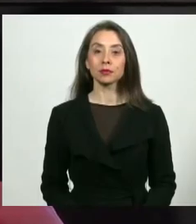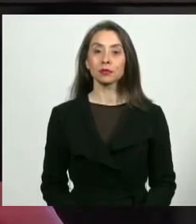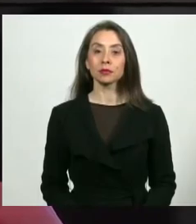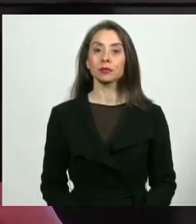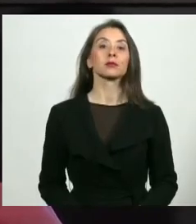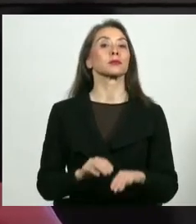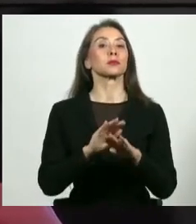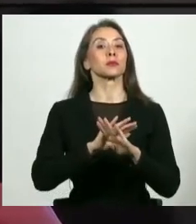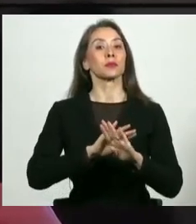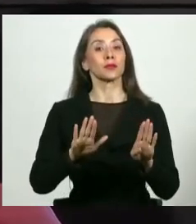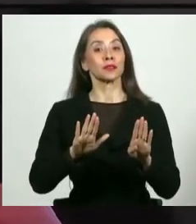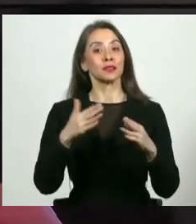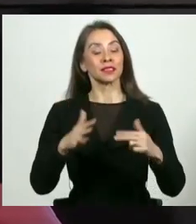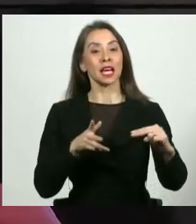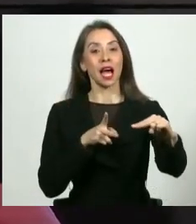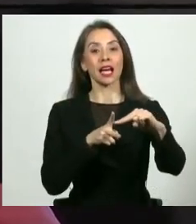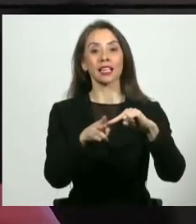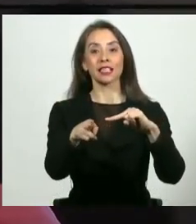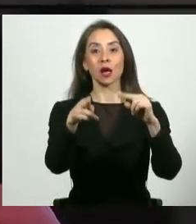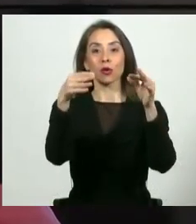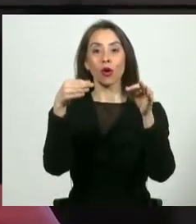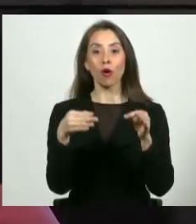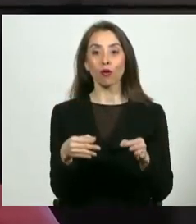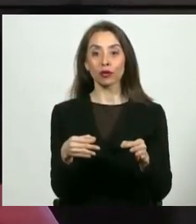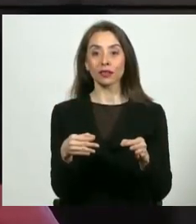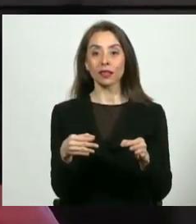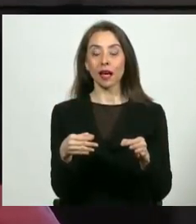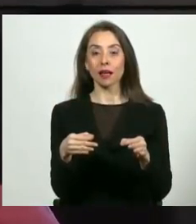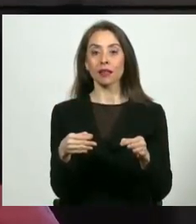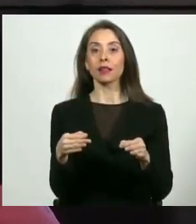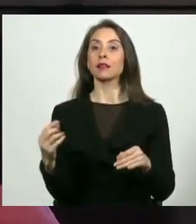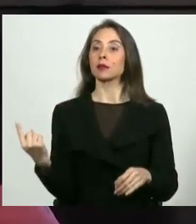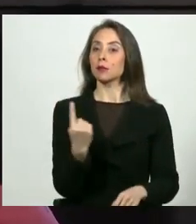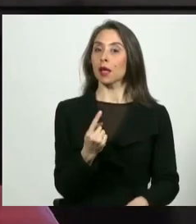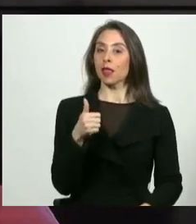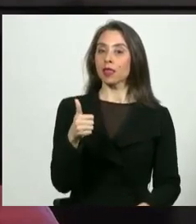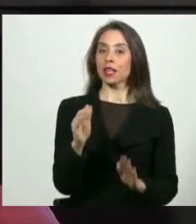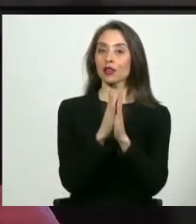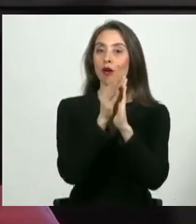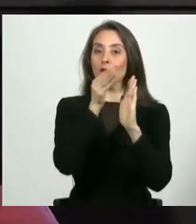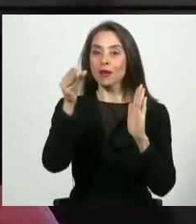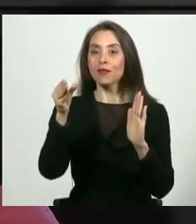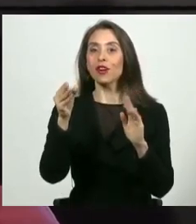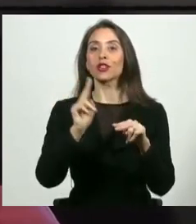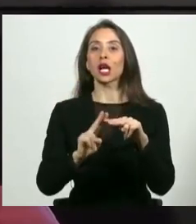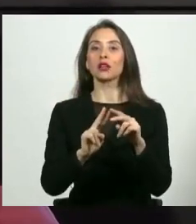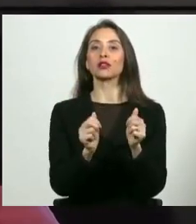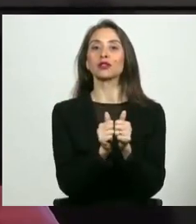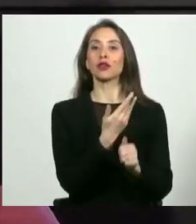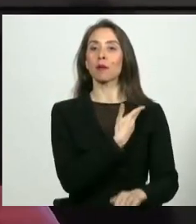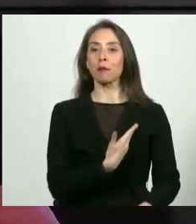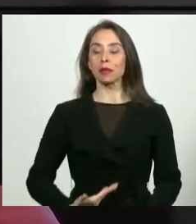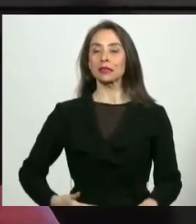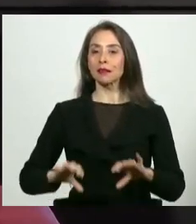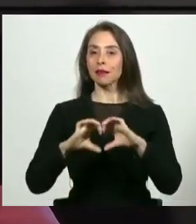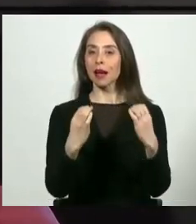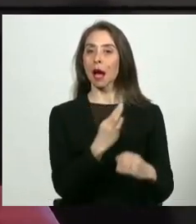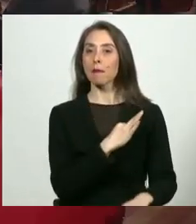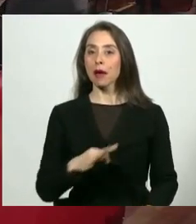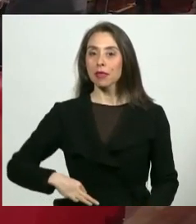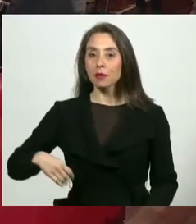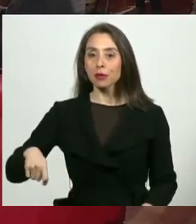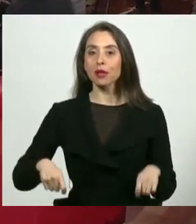Después de la inauguración oficial que han hecho el director de la biblioteca y los presidentes de la Cámara de Diputados y